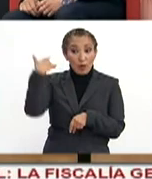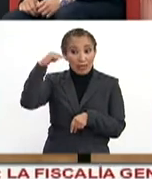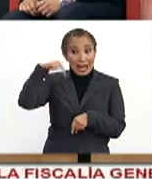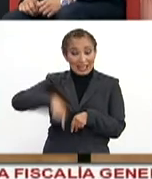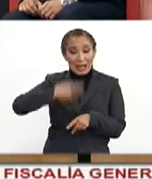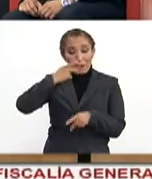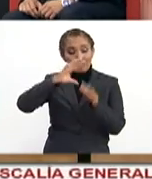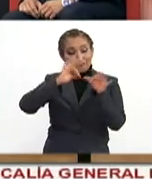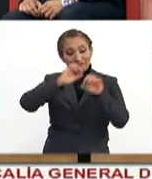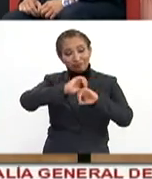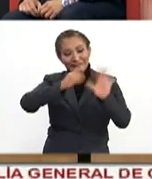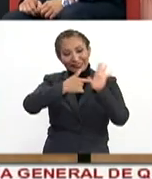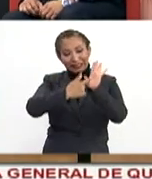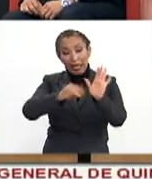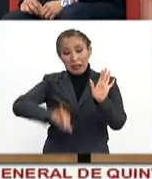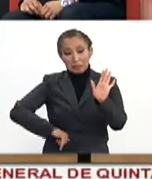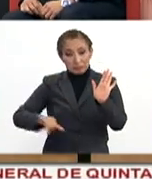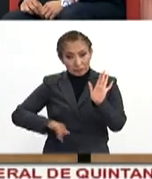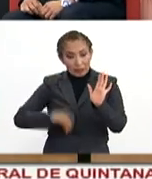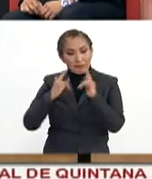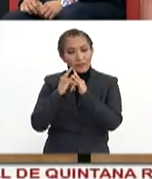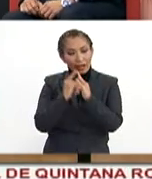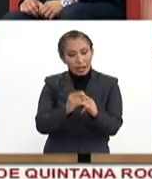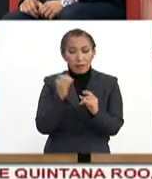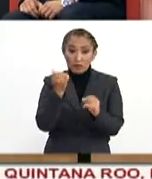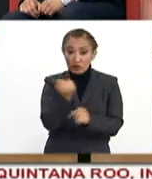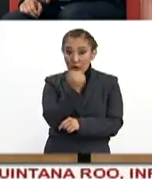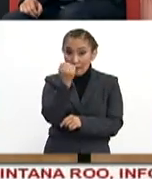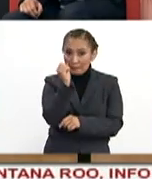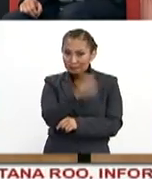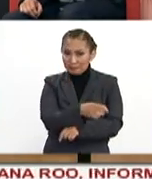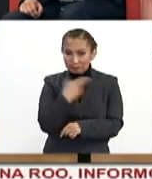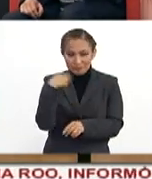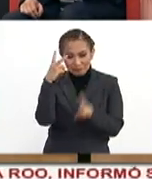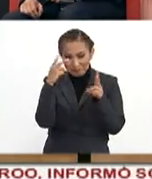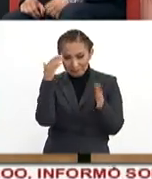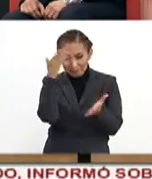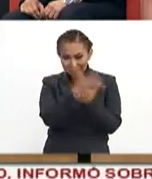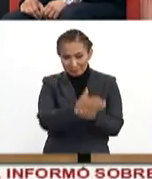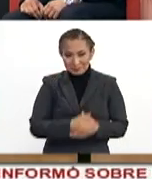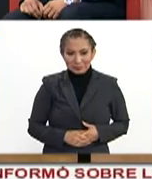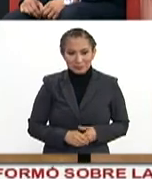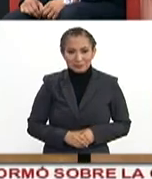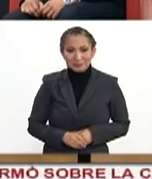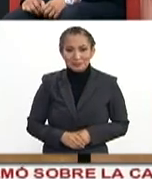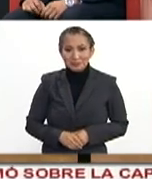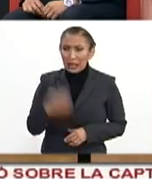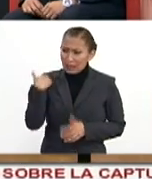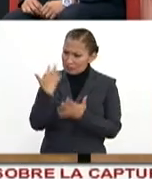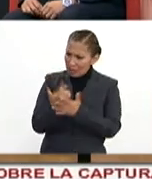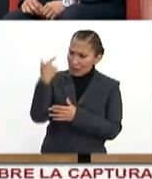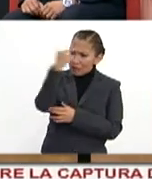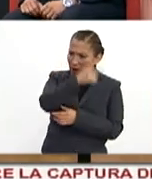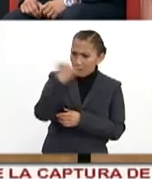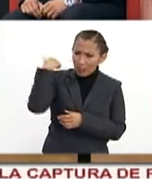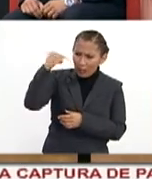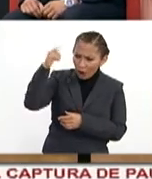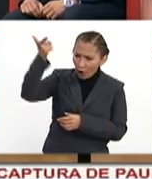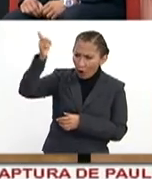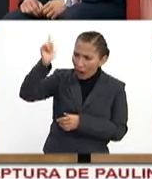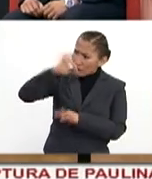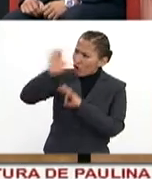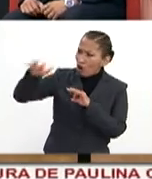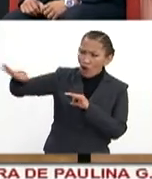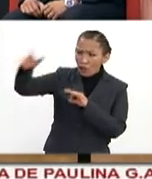Guadalajara a hablar de este interesante evento, y mucha suerte. Nos toca visitarlos ahora. Pues los esperamos allá en Guadalajara y esperamos a